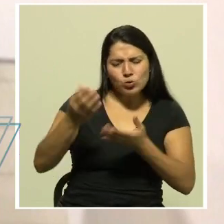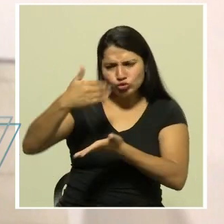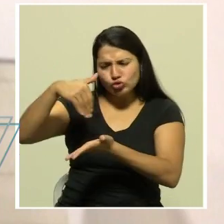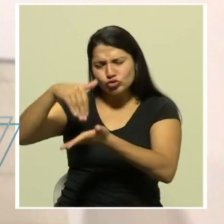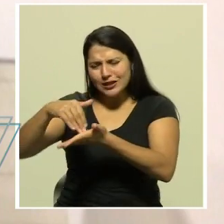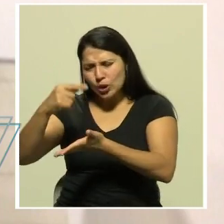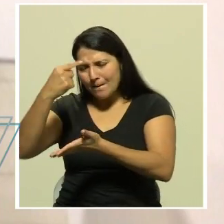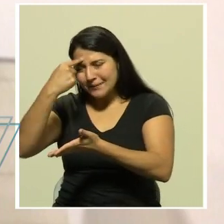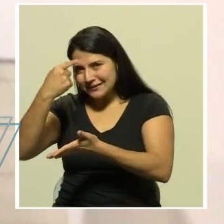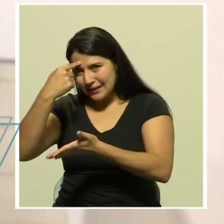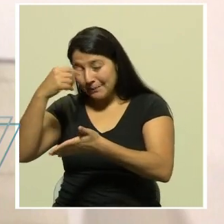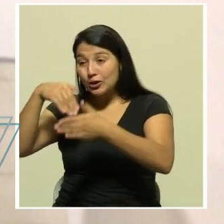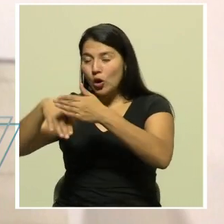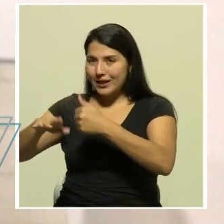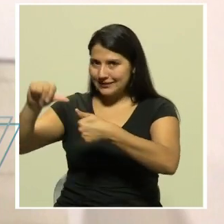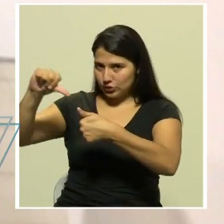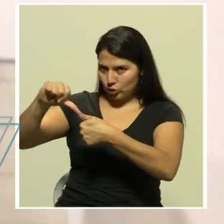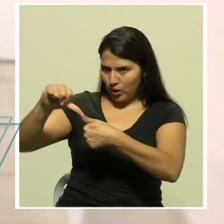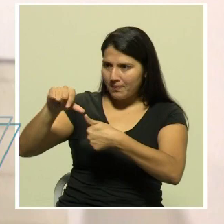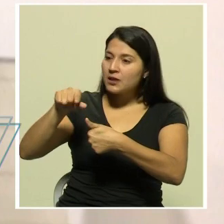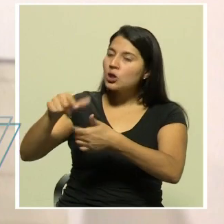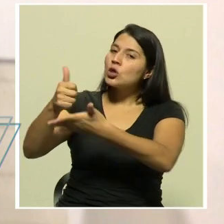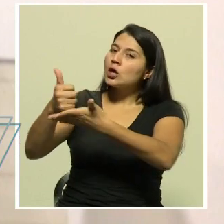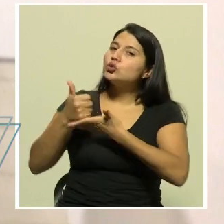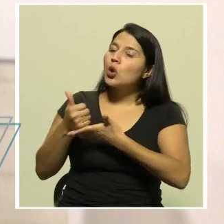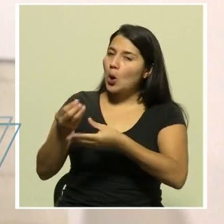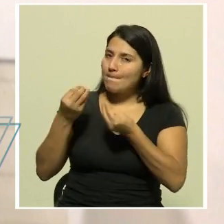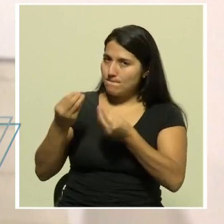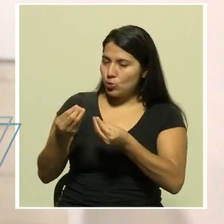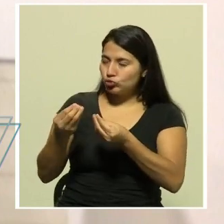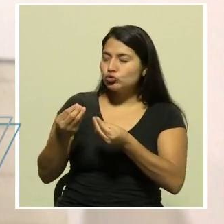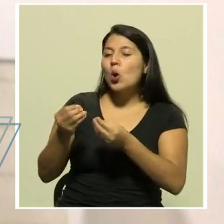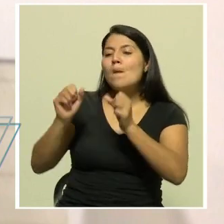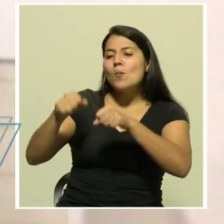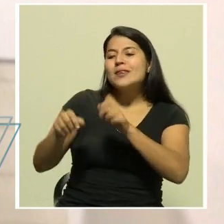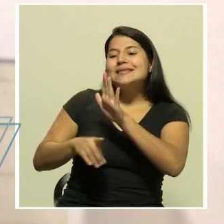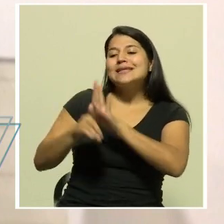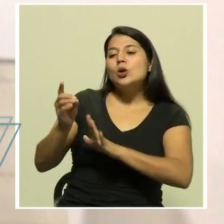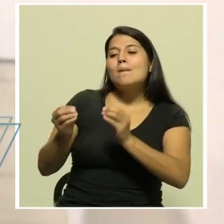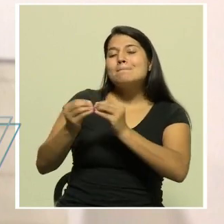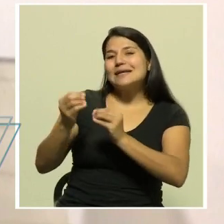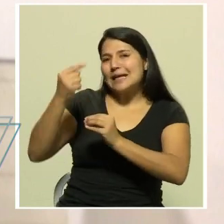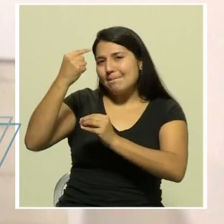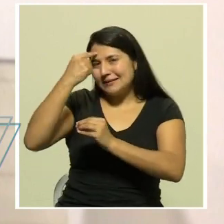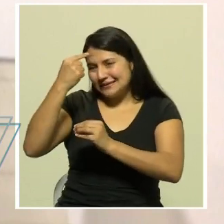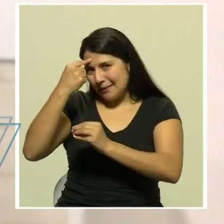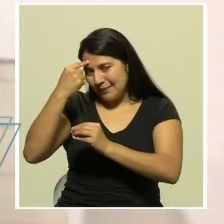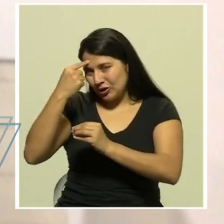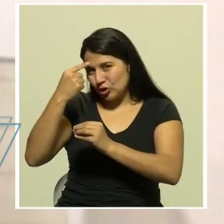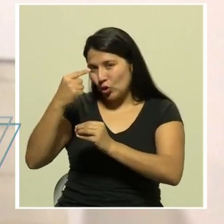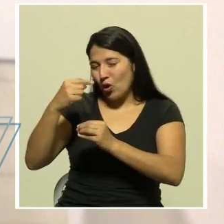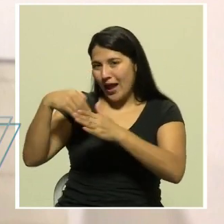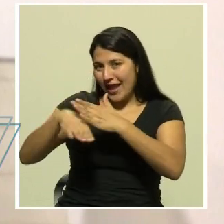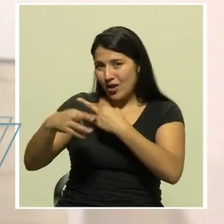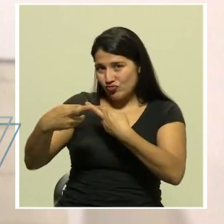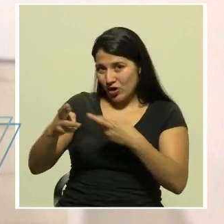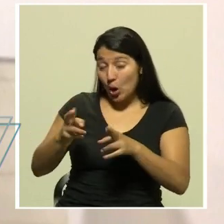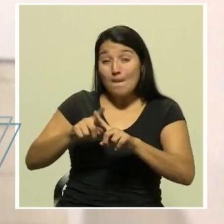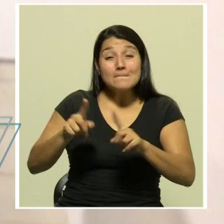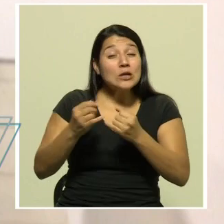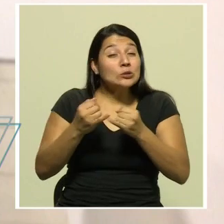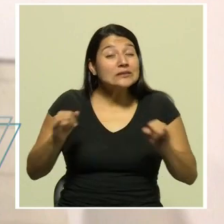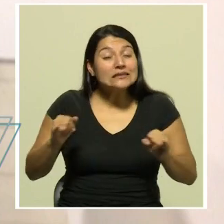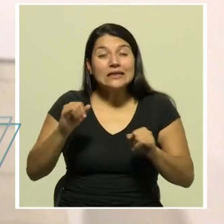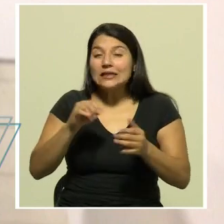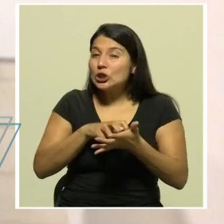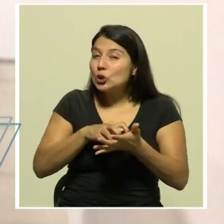en la región centroamericana que han contribuido notablemente al pensamiento y a la memoria histórica de la región, pero sin duda Flaxo es la